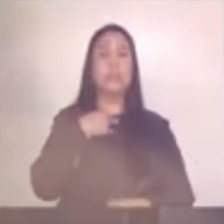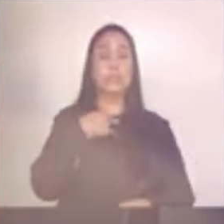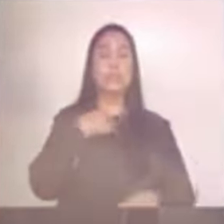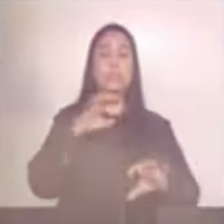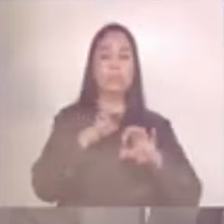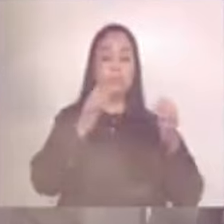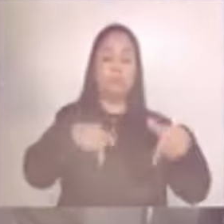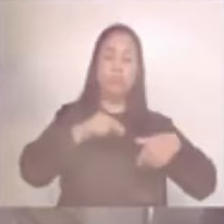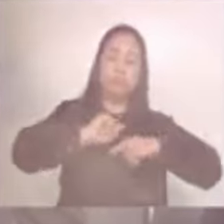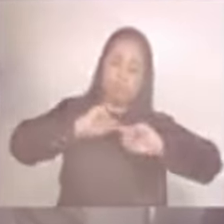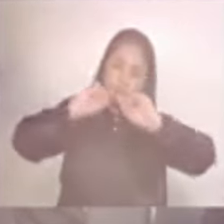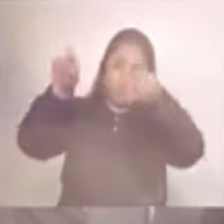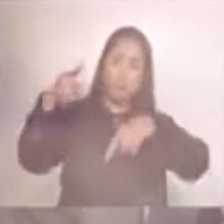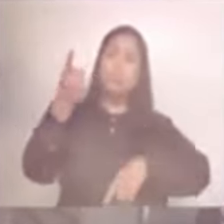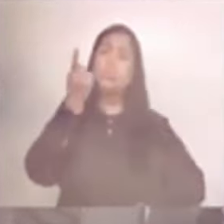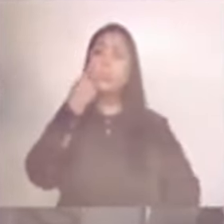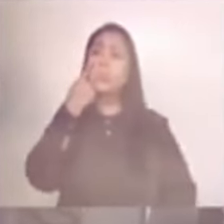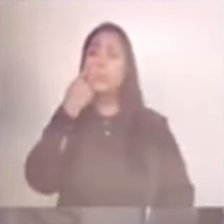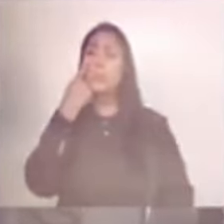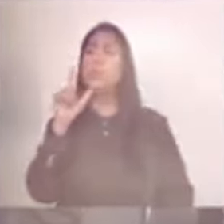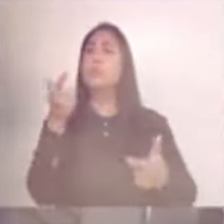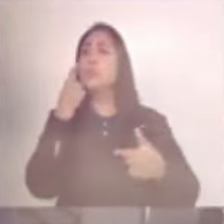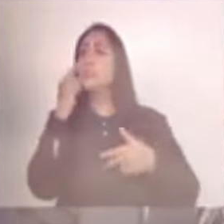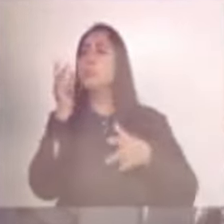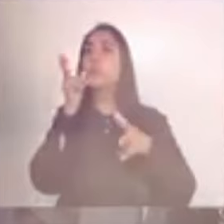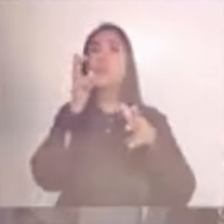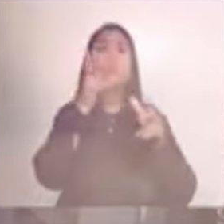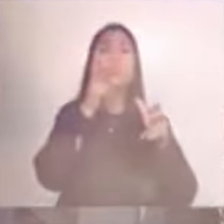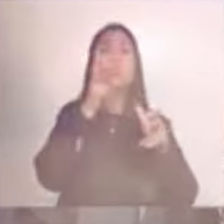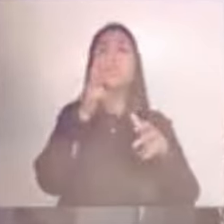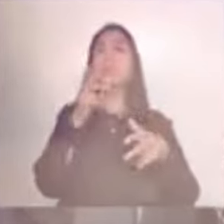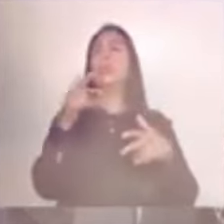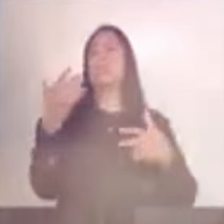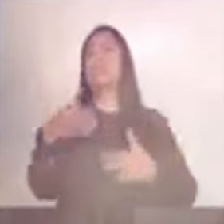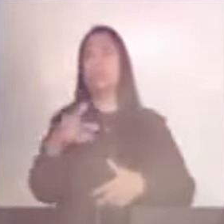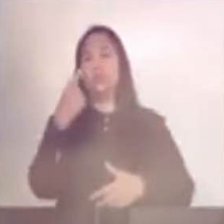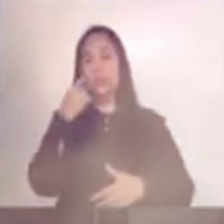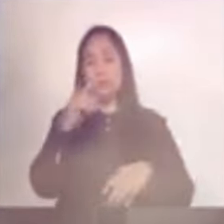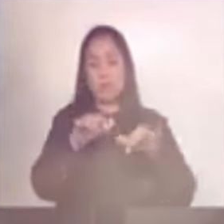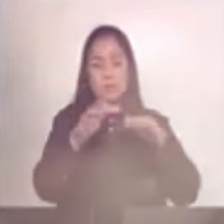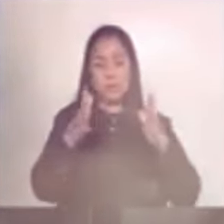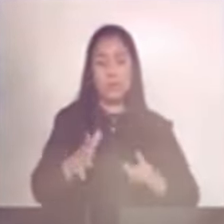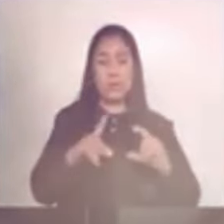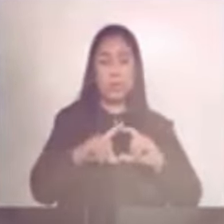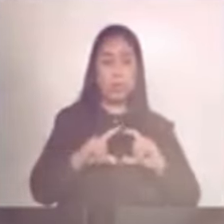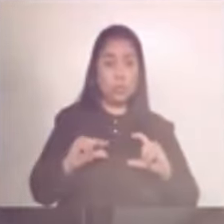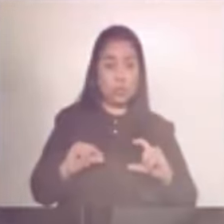la naturaleza del problema y lo estábamos viendo con la señora secretaria de Conred.